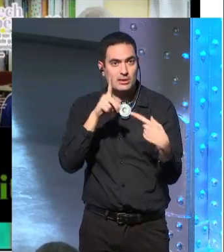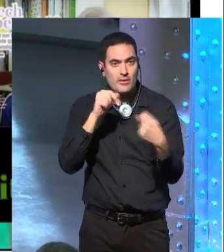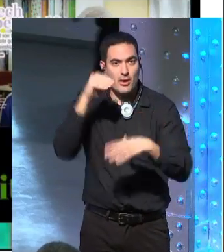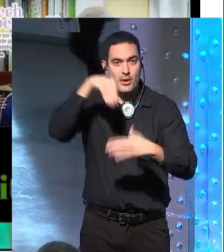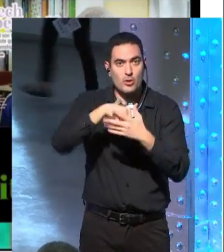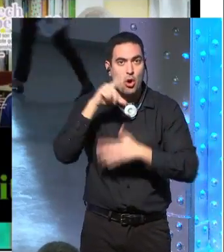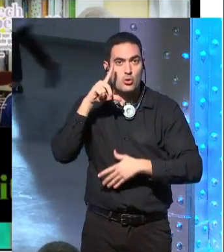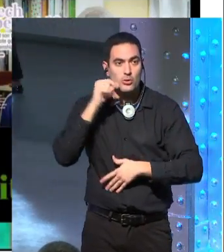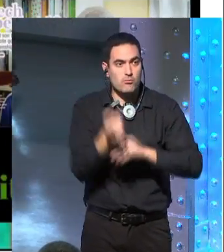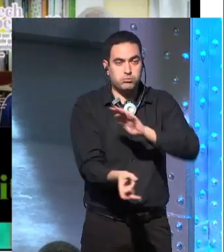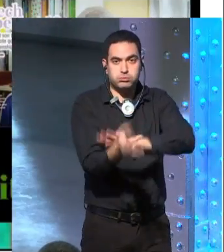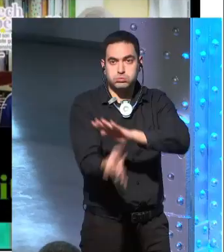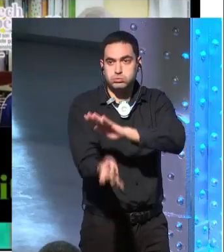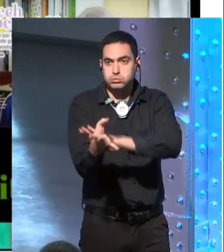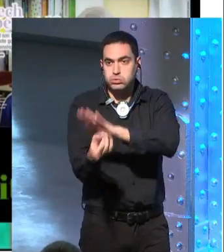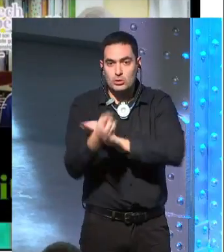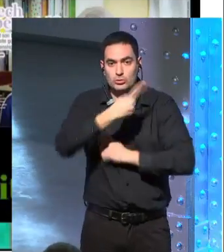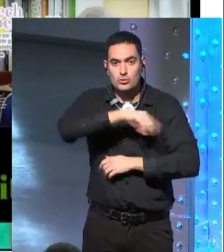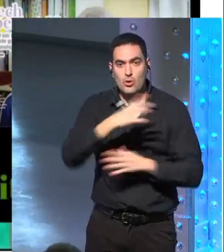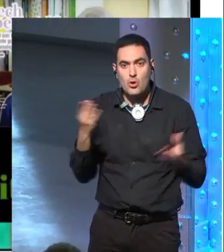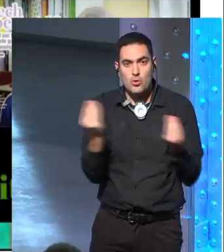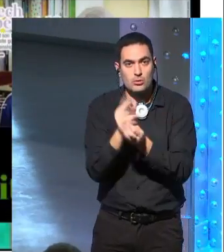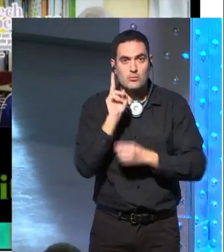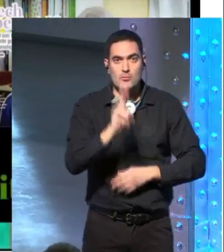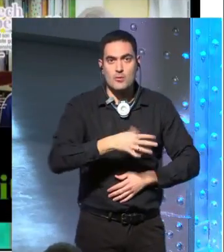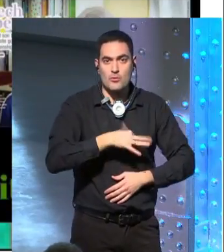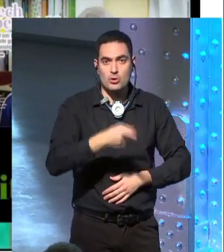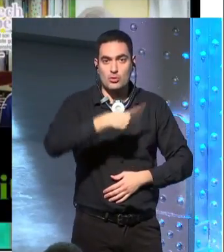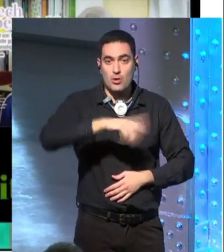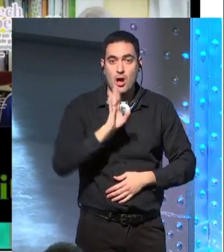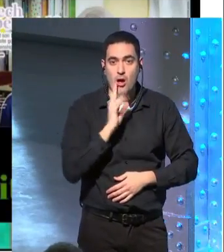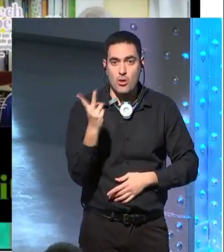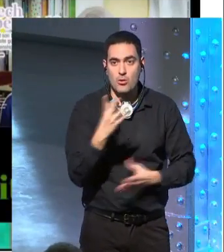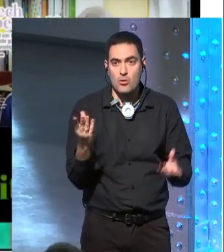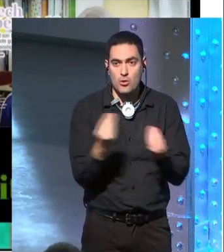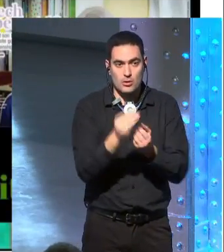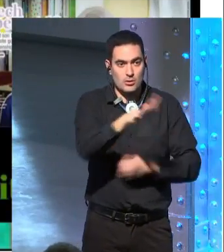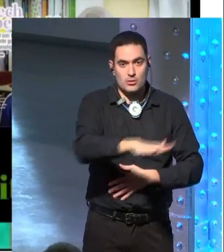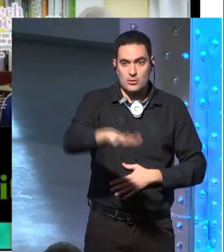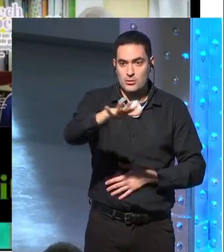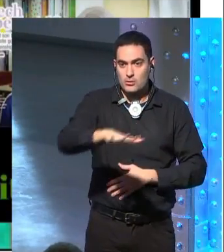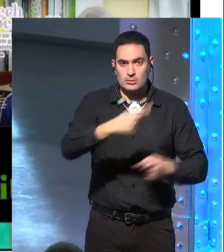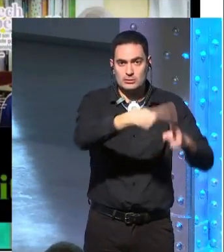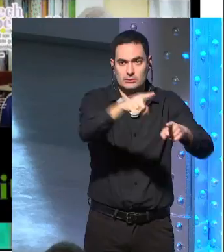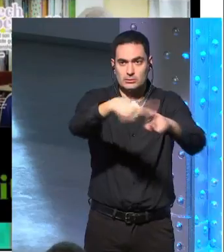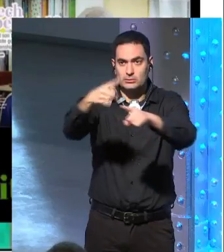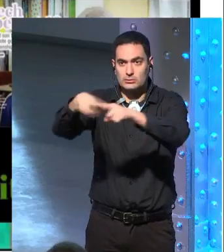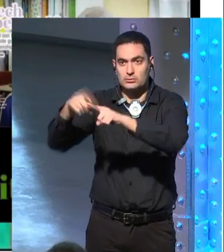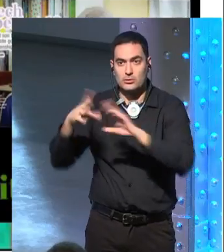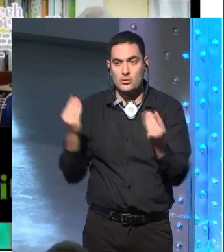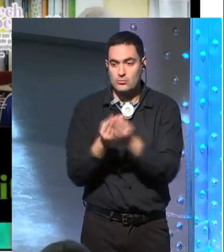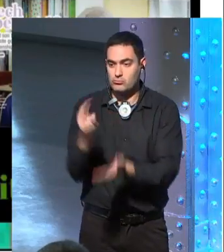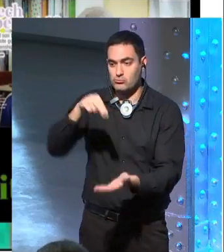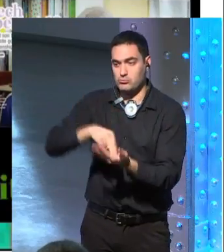Twitter, aquí estamos, nos ven juntos, hemos estado en distintos escenarios juntos. Si te puedes levantar un